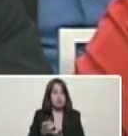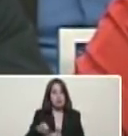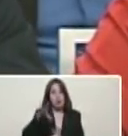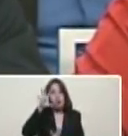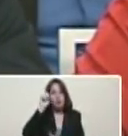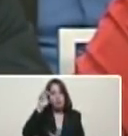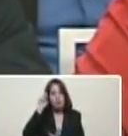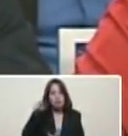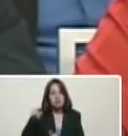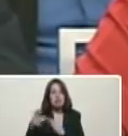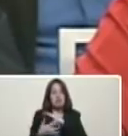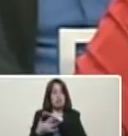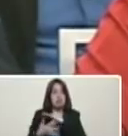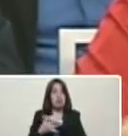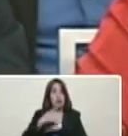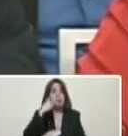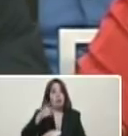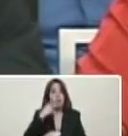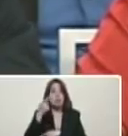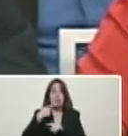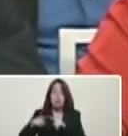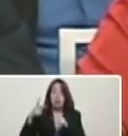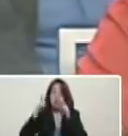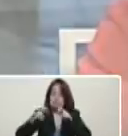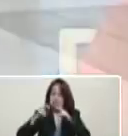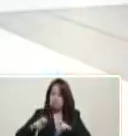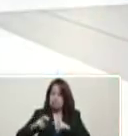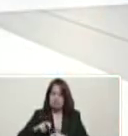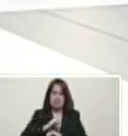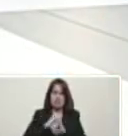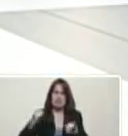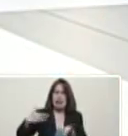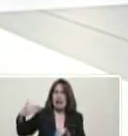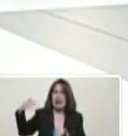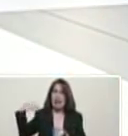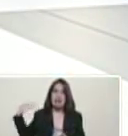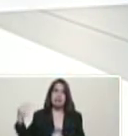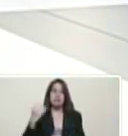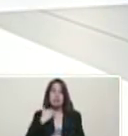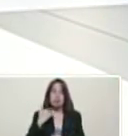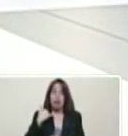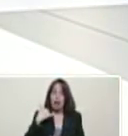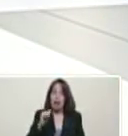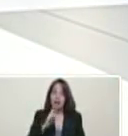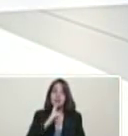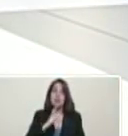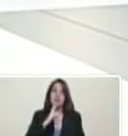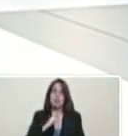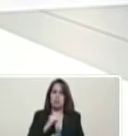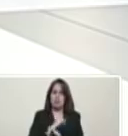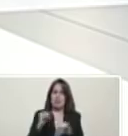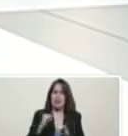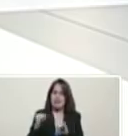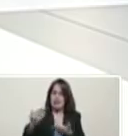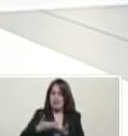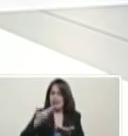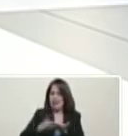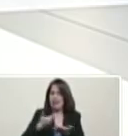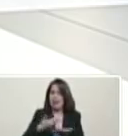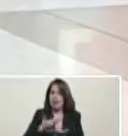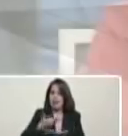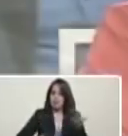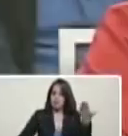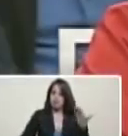de ser cuadros técnicos son cuadros políticos, pero además hay mucha investigación hecha ya. O sea, hay respuestas que no es que tenemos que iniciar una línea de investigación. Y ahí está el